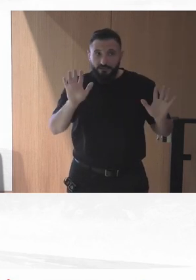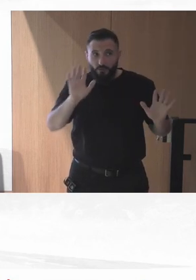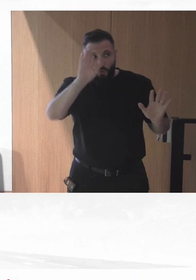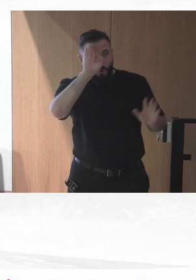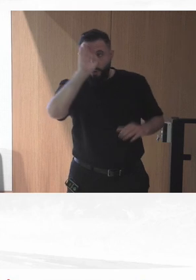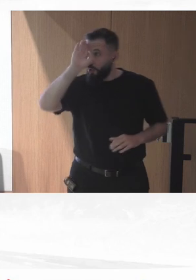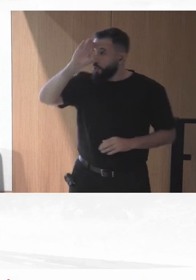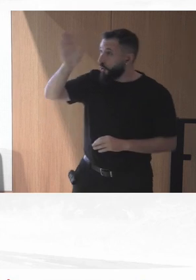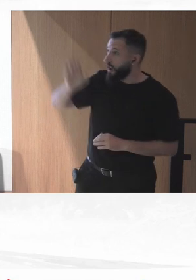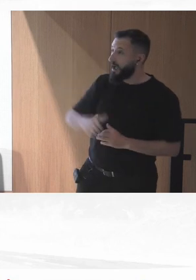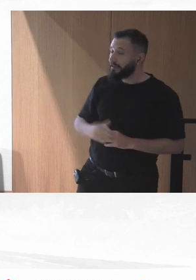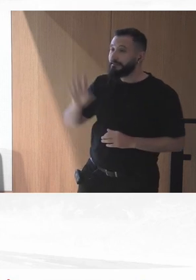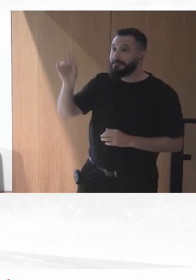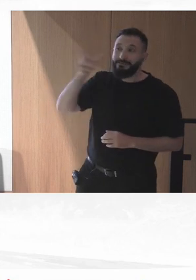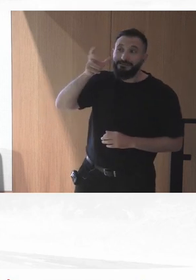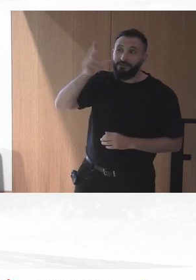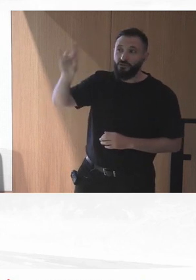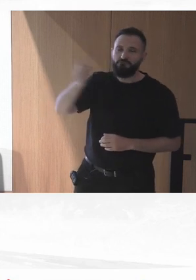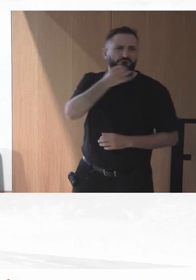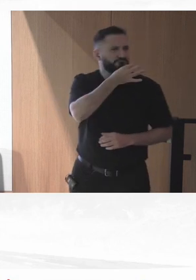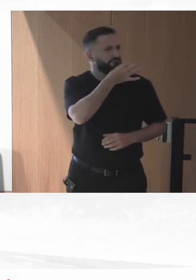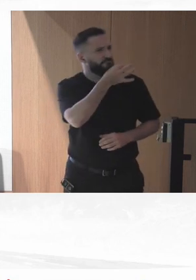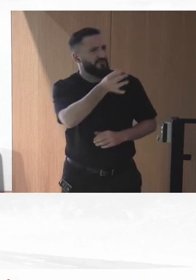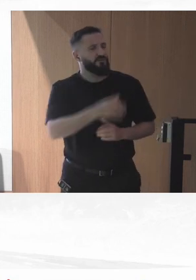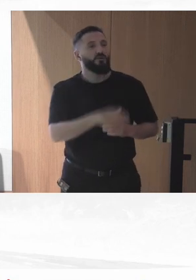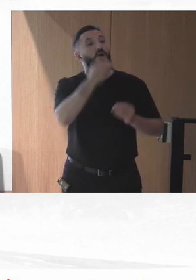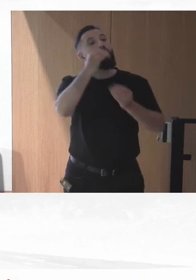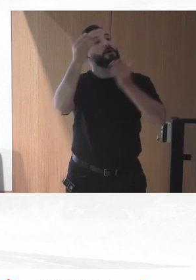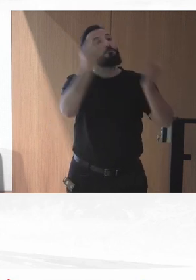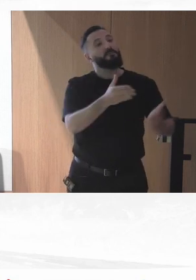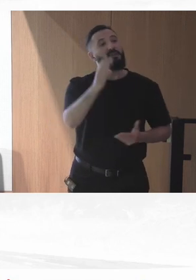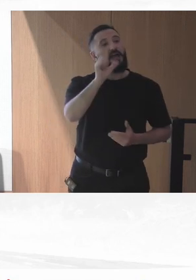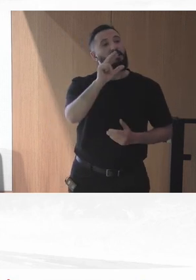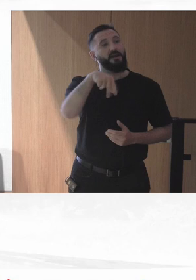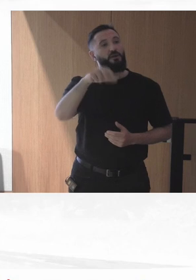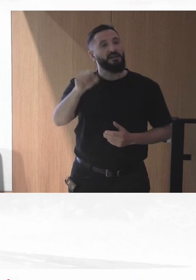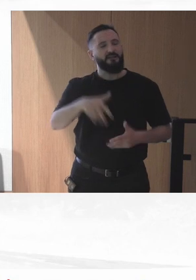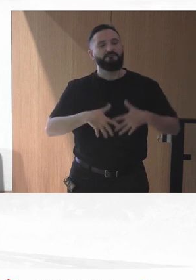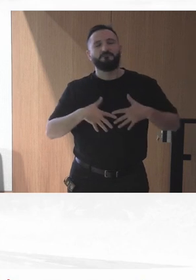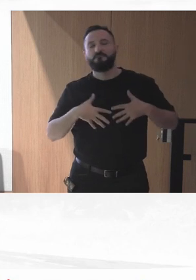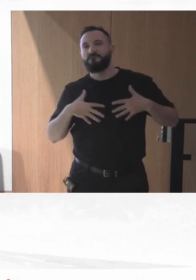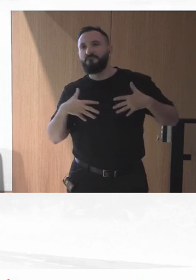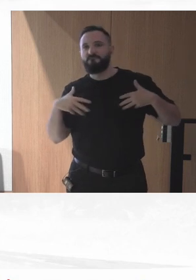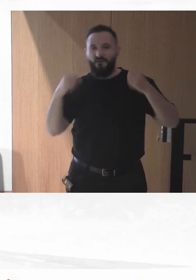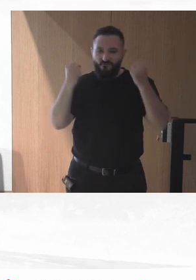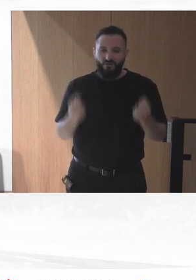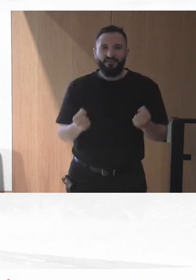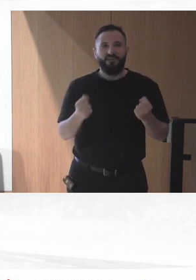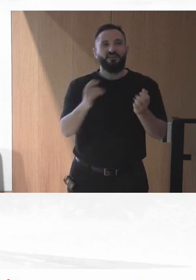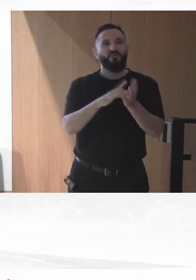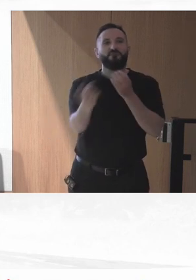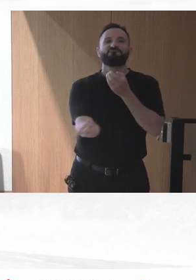¿Hola? Sí, os oigo. Genial. Bienvenida, Carolina. Estamos muy emocionados de contar